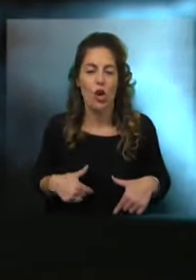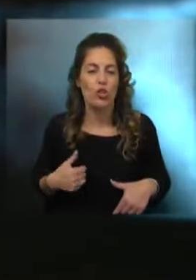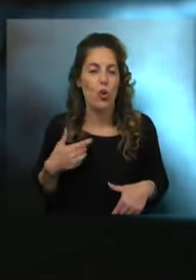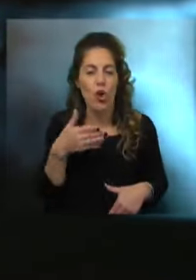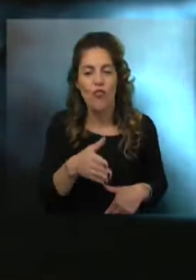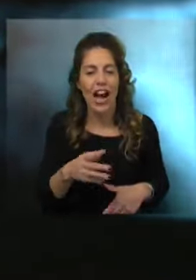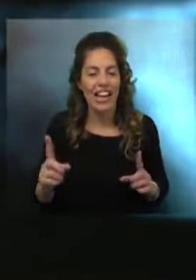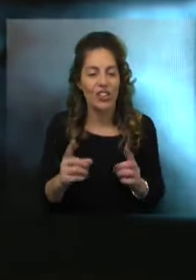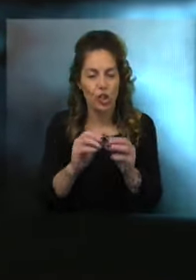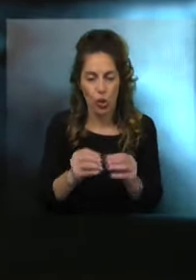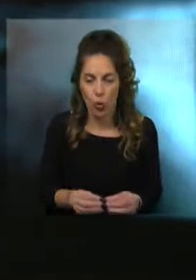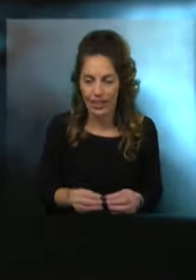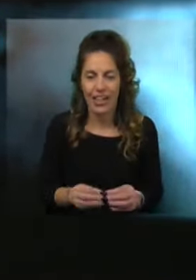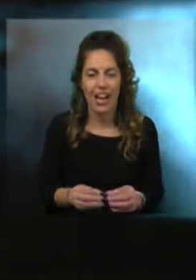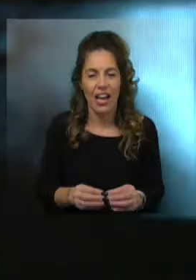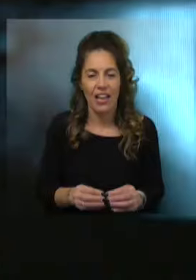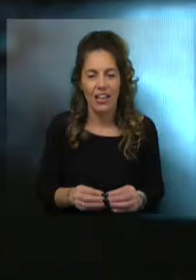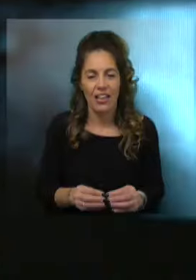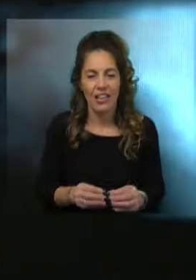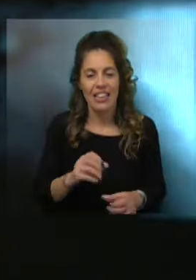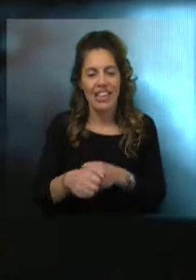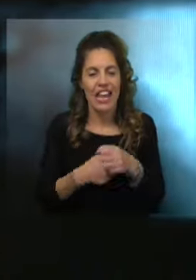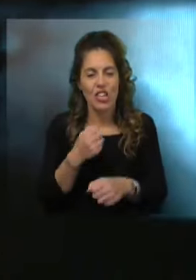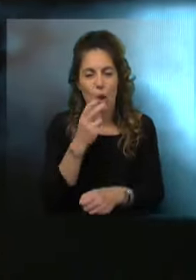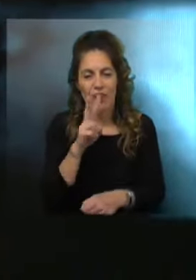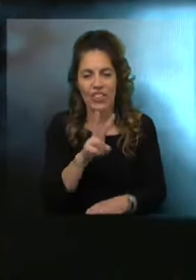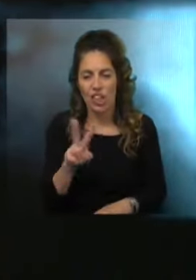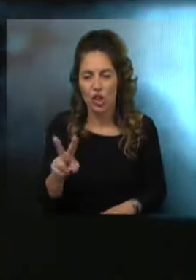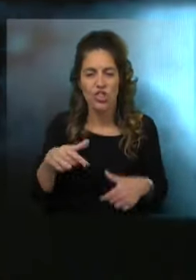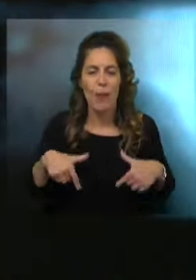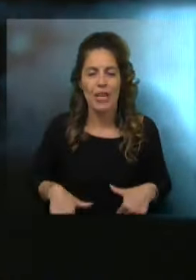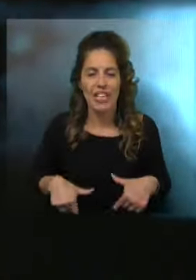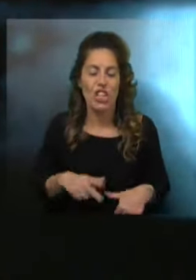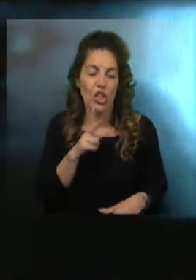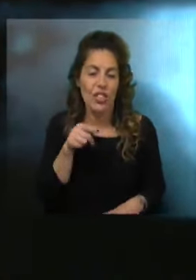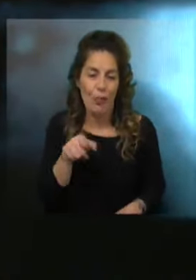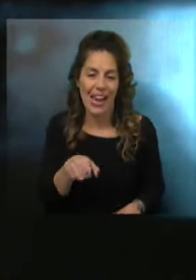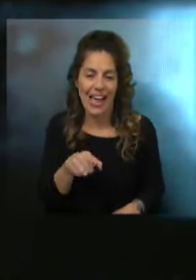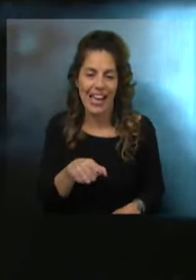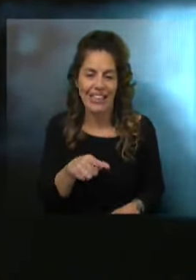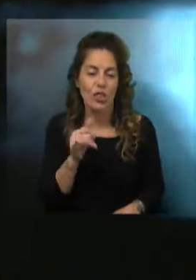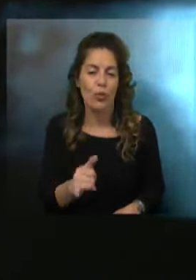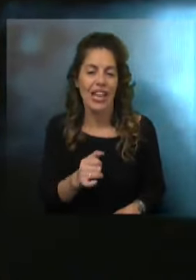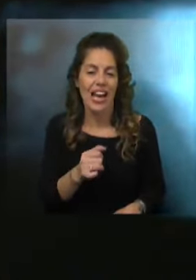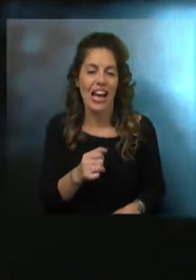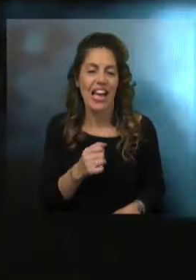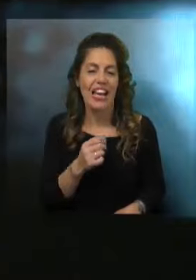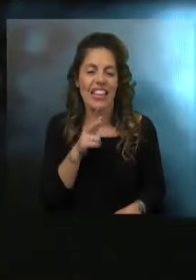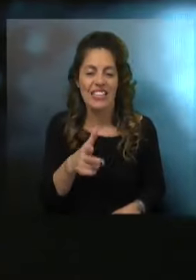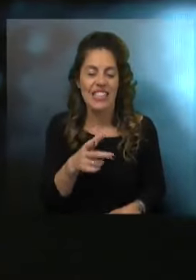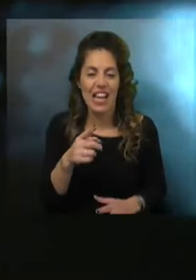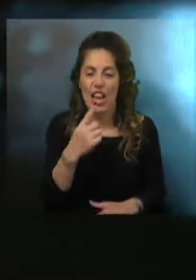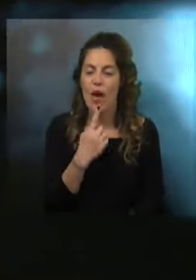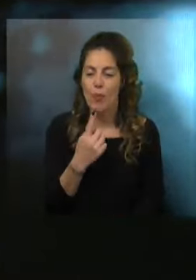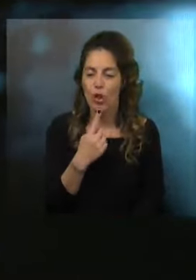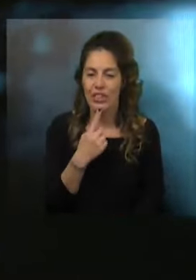rendición de cuentas del 2000 eh 22 el ministro dice que para él la si tuviese que decir las políticas e